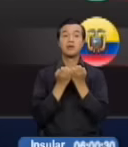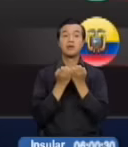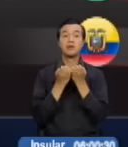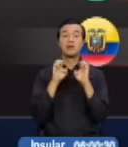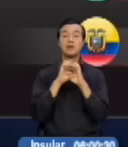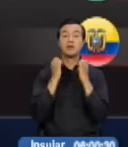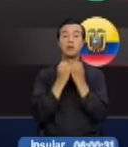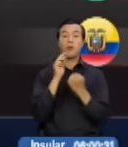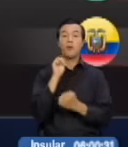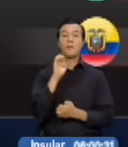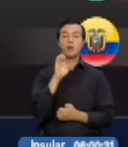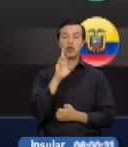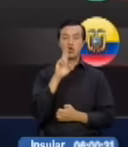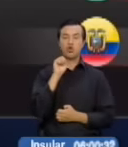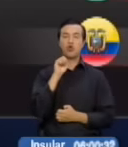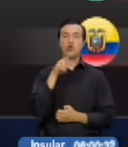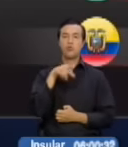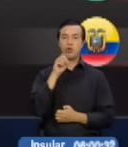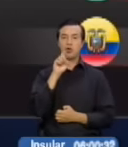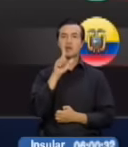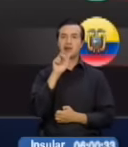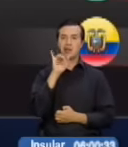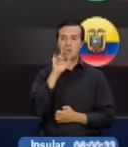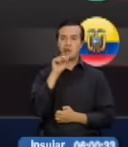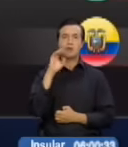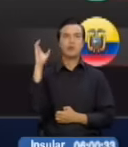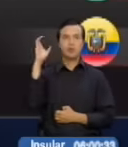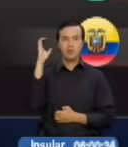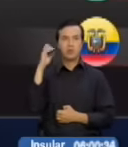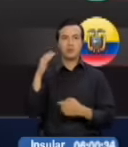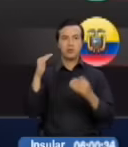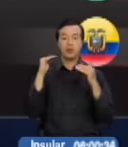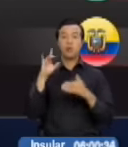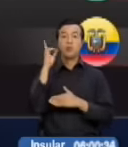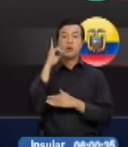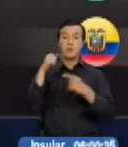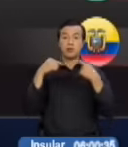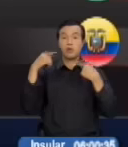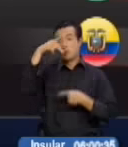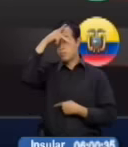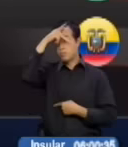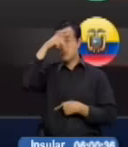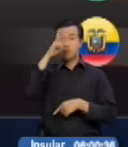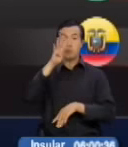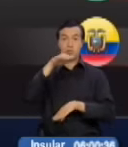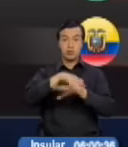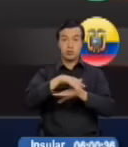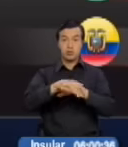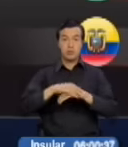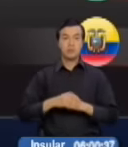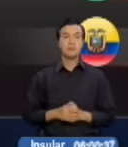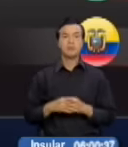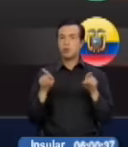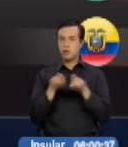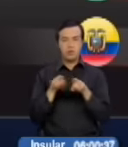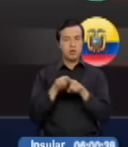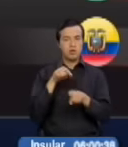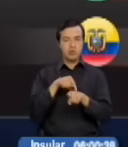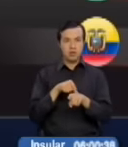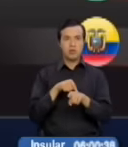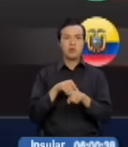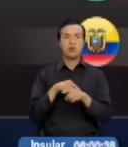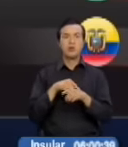Estadio Metropolitano de Barranquilla, sí señores. En el Hernando Siles, en cambio, Bolivia frente a la selección peruana a las 4 de la tarde. En idéntico horario,